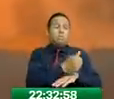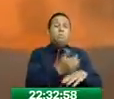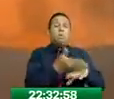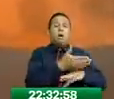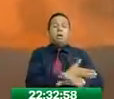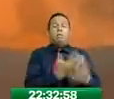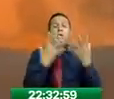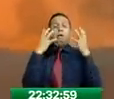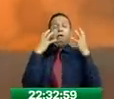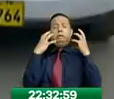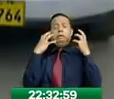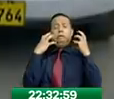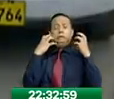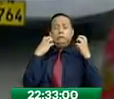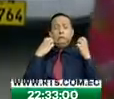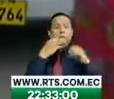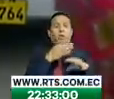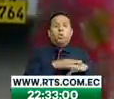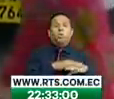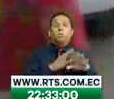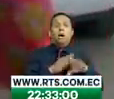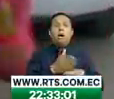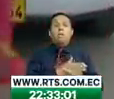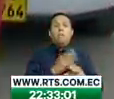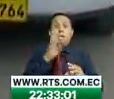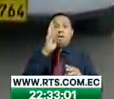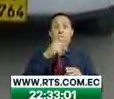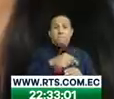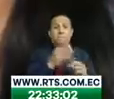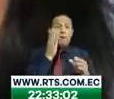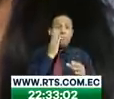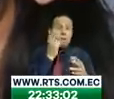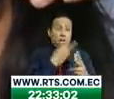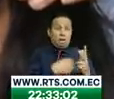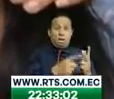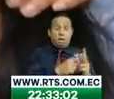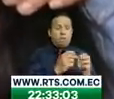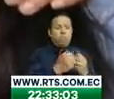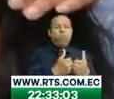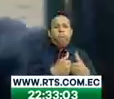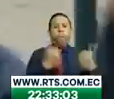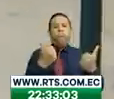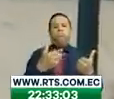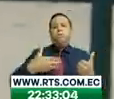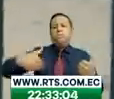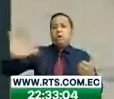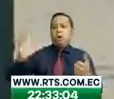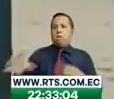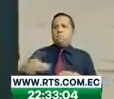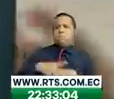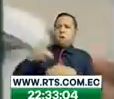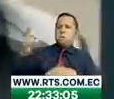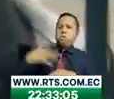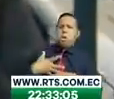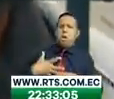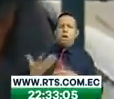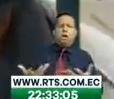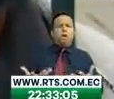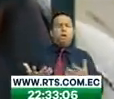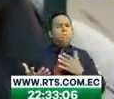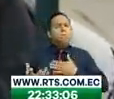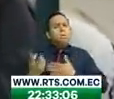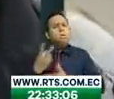ya 8 meses de separación con la madre de las tres pequeñas. Era el más cuerdo de mis